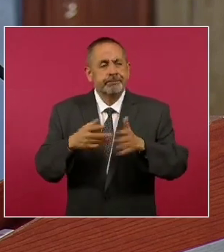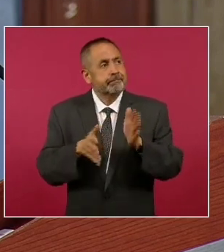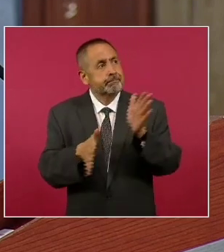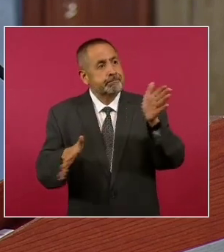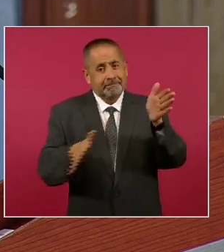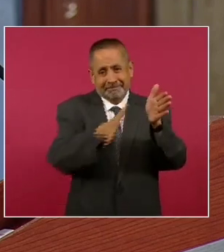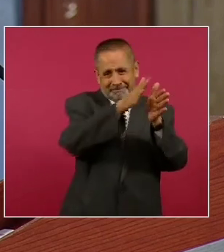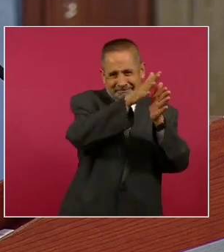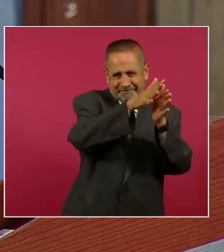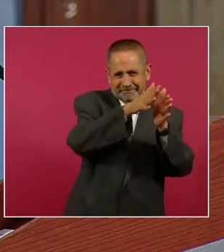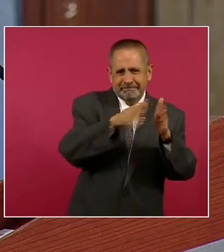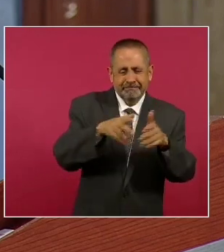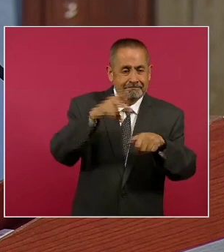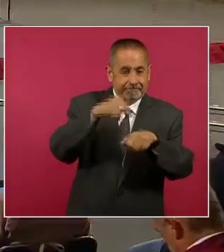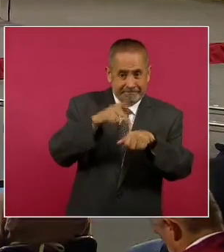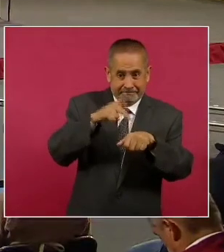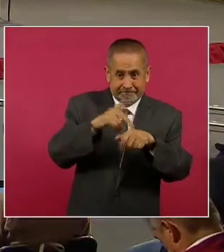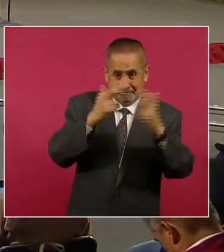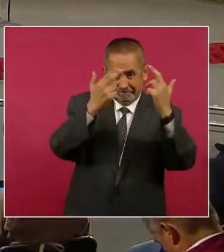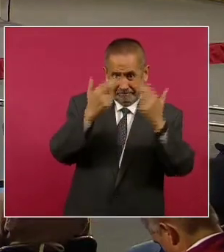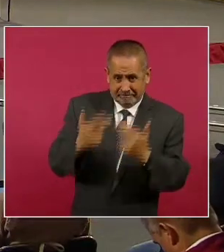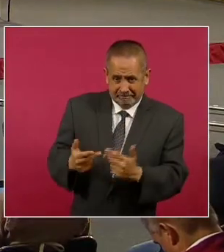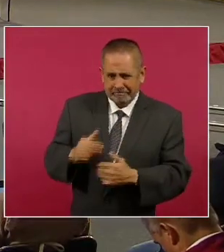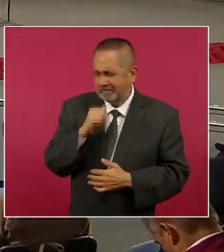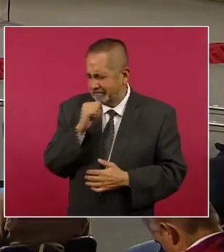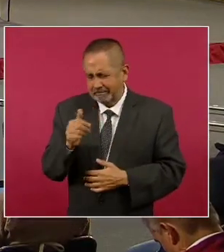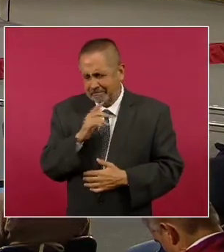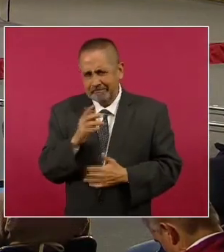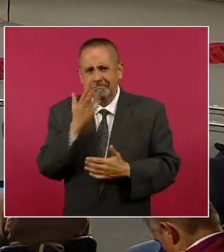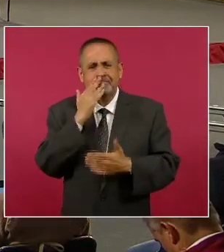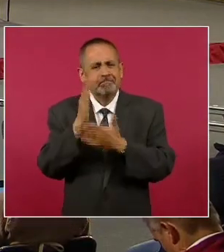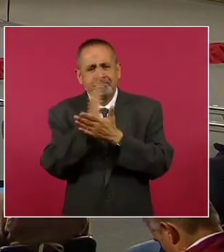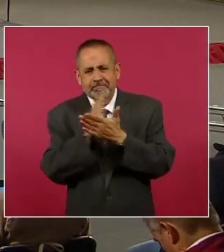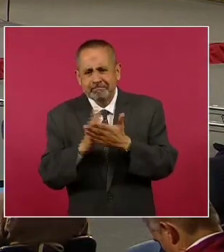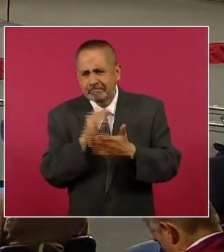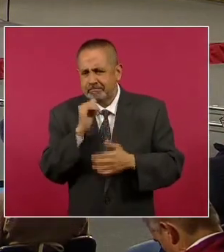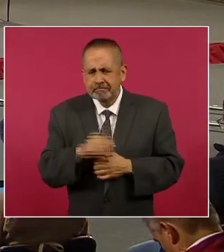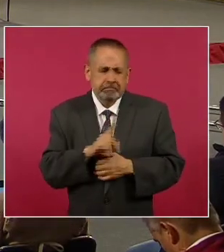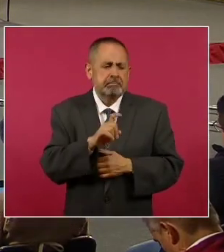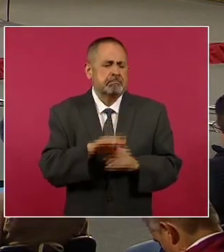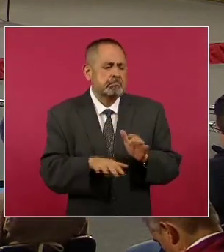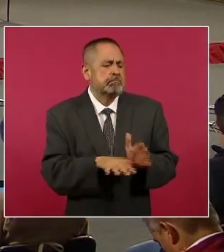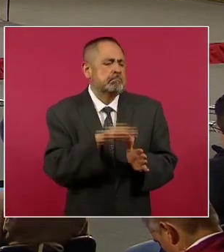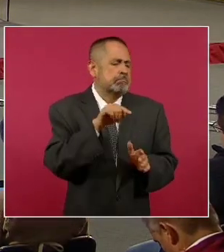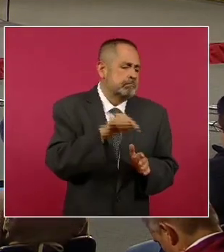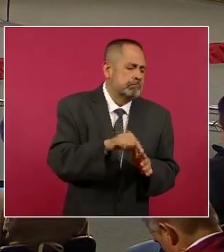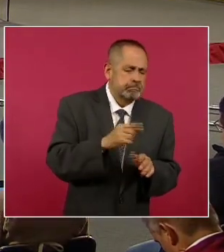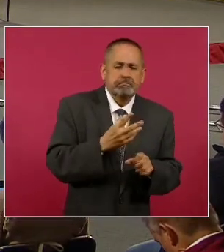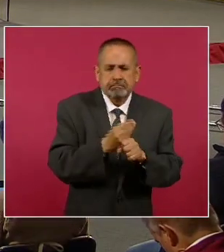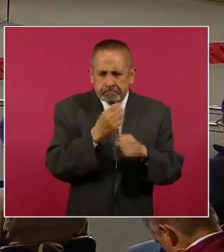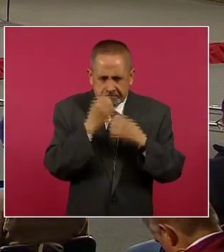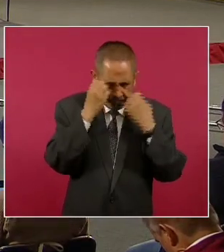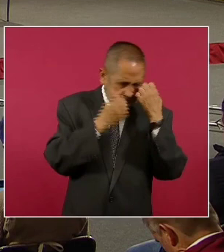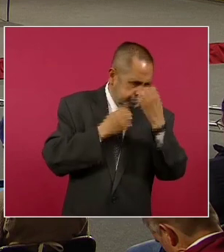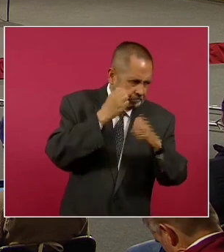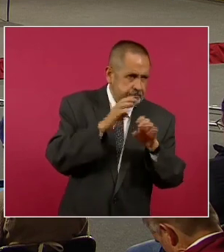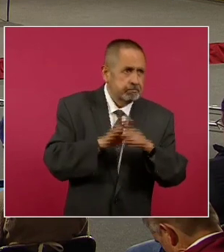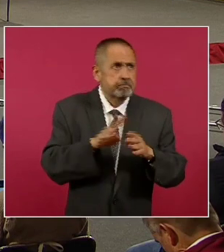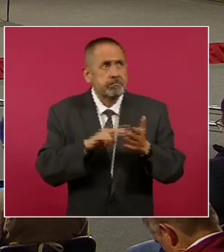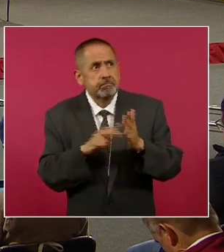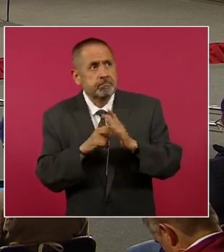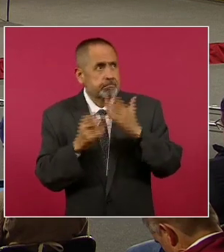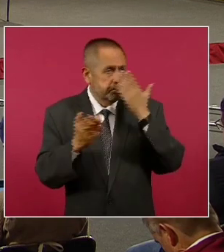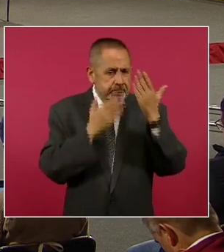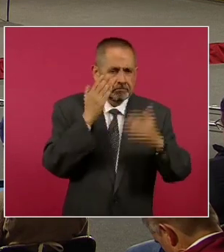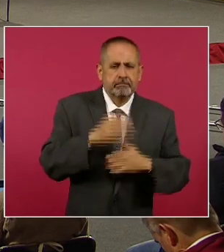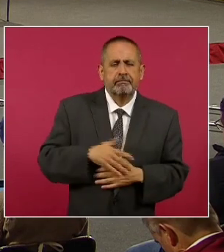no presenta daño estructural y que para el tratamiento de las filtraciones se deberán realizar estudios de ingeniería, los